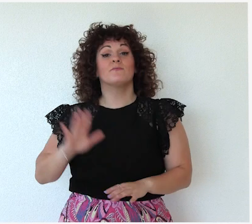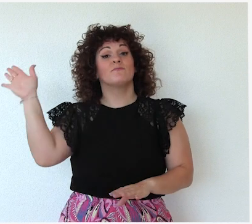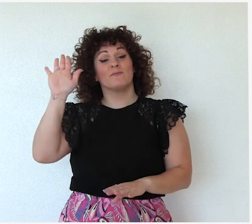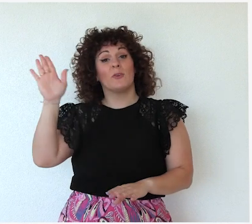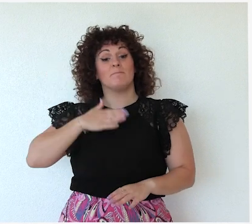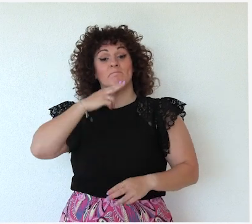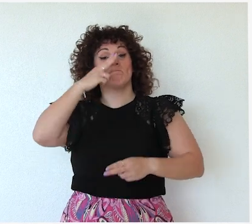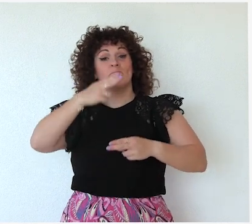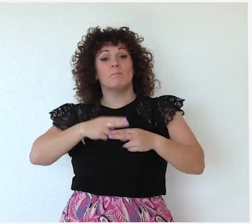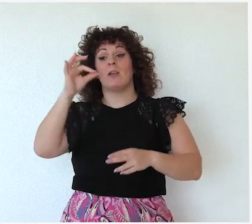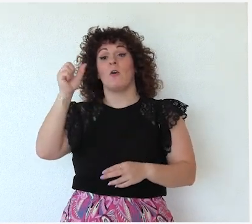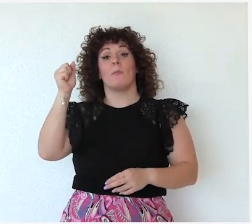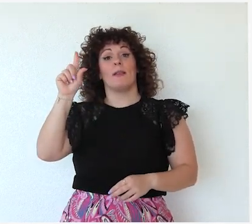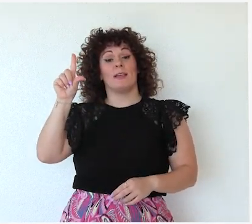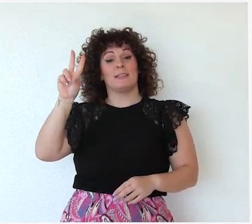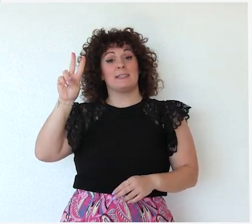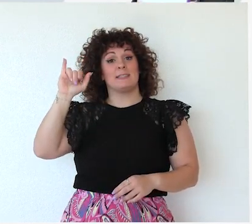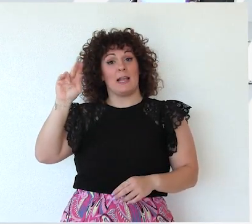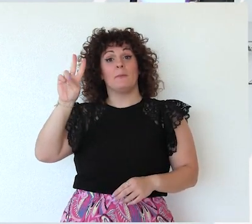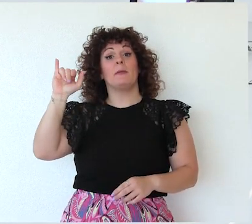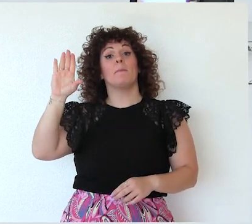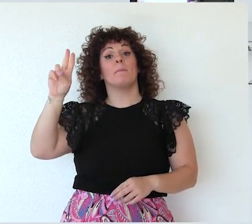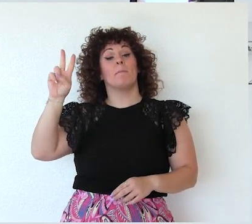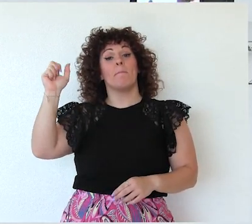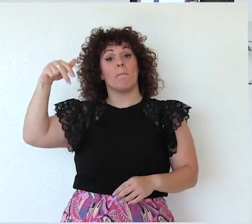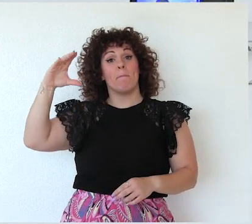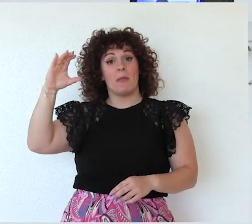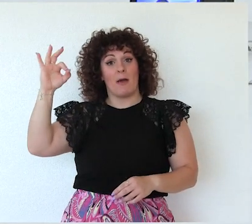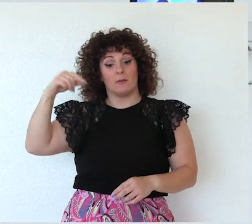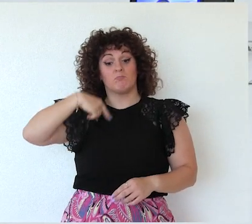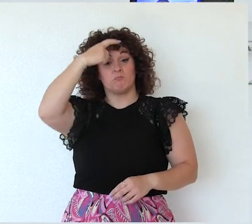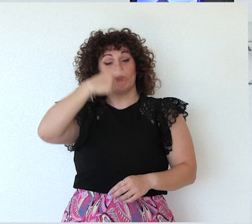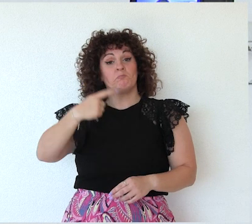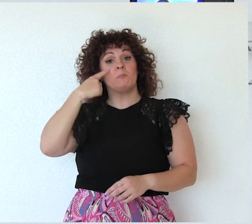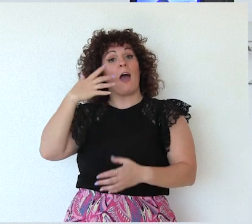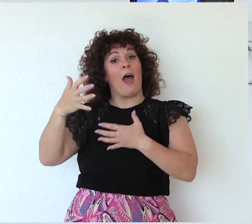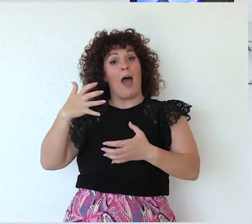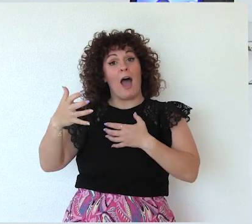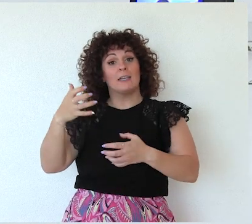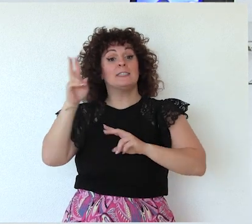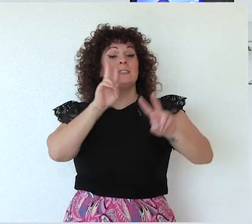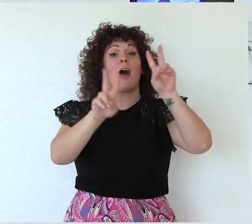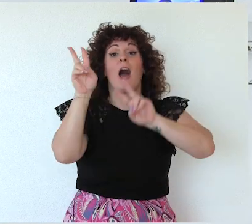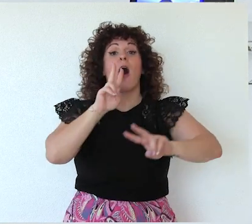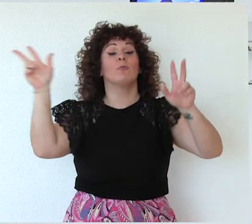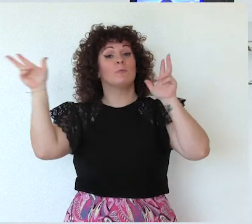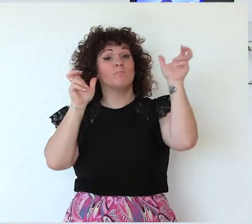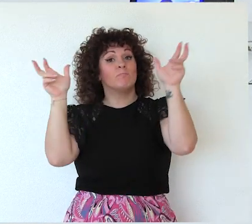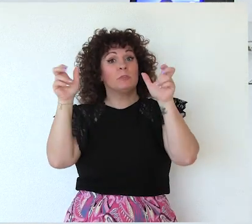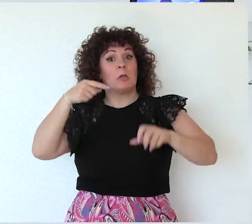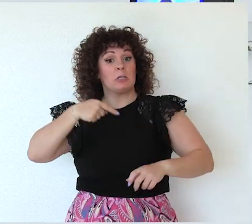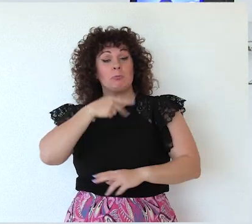Hola, mi nombre es Salvi Bancos y soy artista audiovisual, es decir, trabajo básicamente con vídeos y